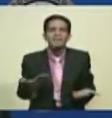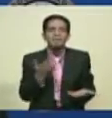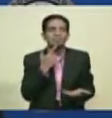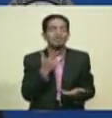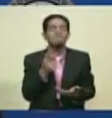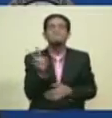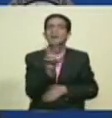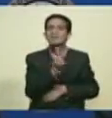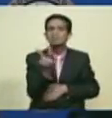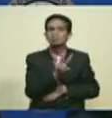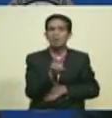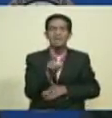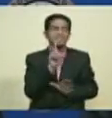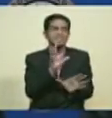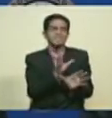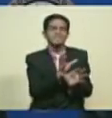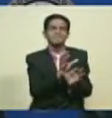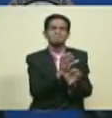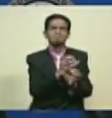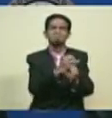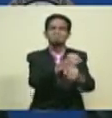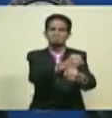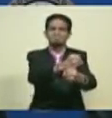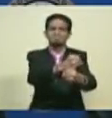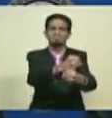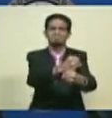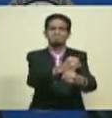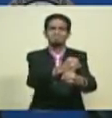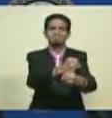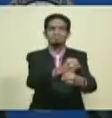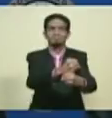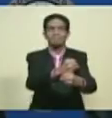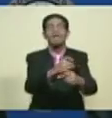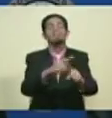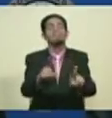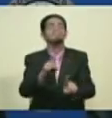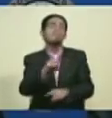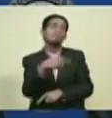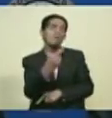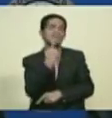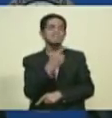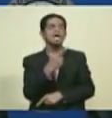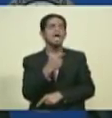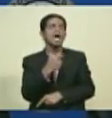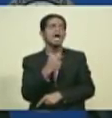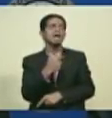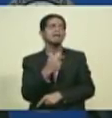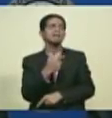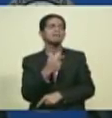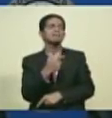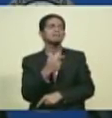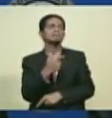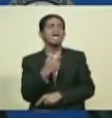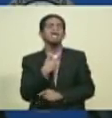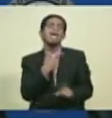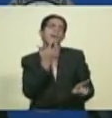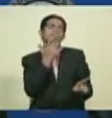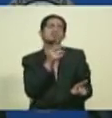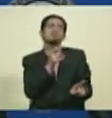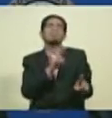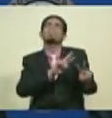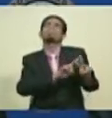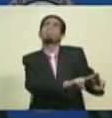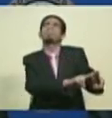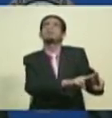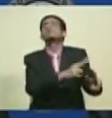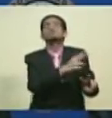ya cuando la tengan contra las cuerdas, entonces le dicen, no, pero yo te voy a enviar ayuda, yo no te dejo comprar comida, no te dejo comprar